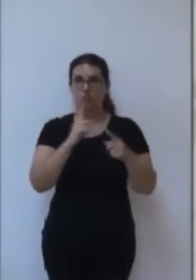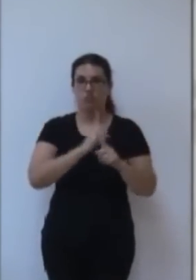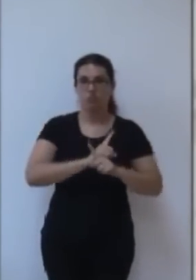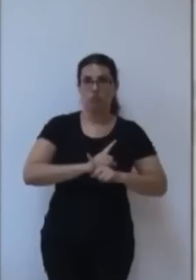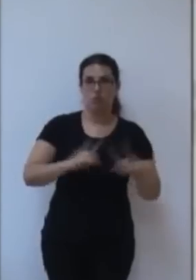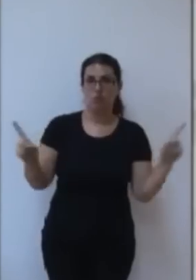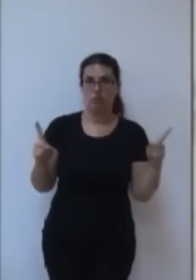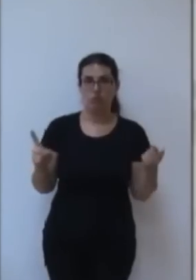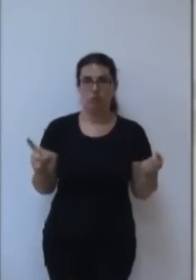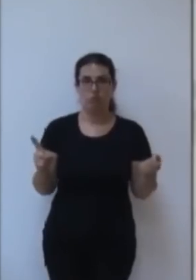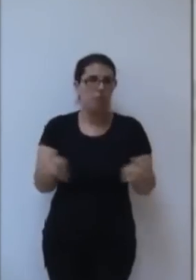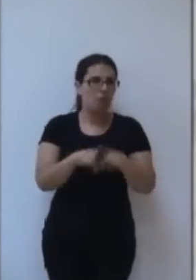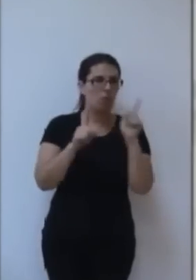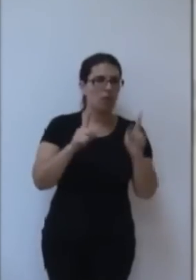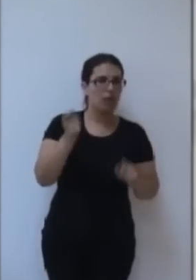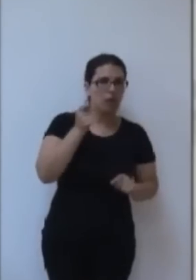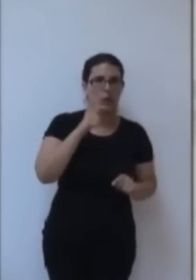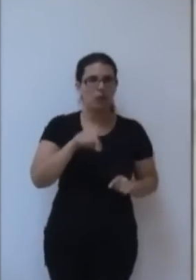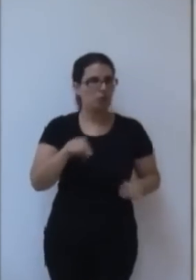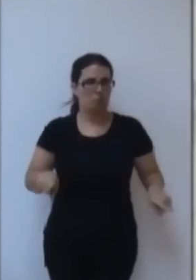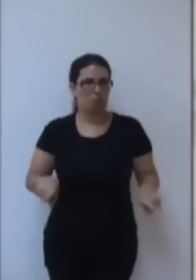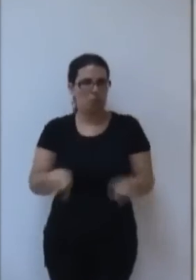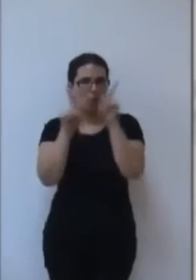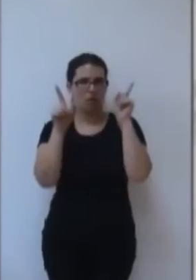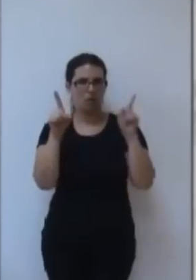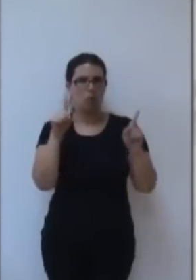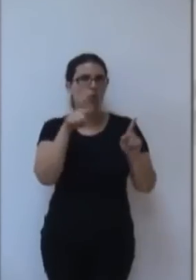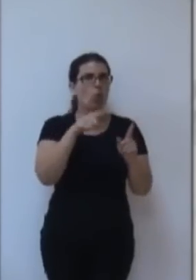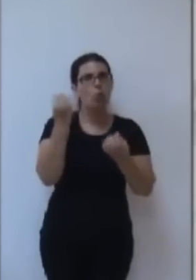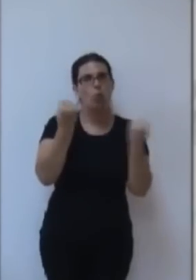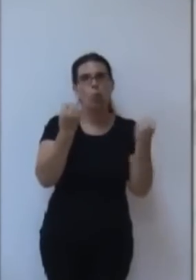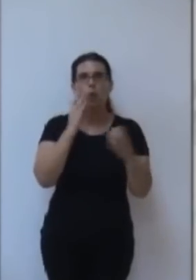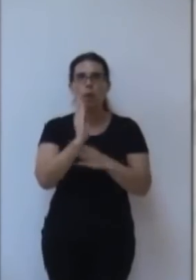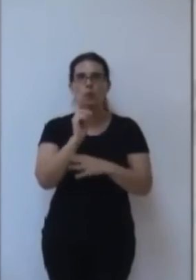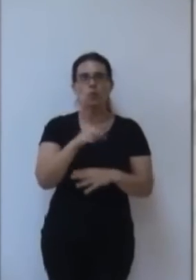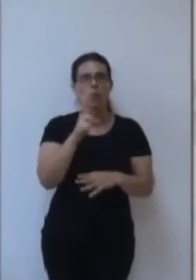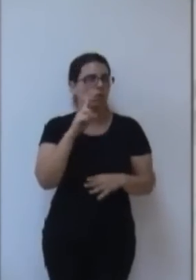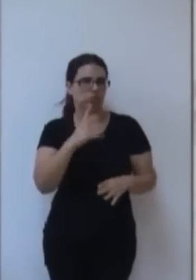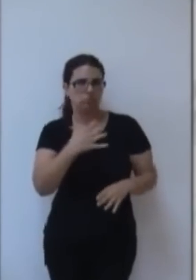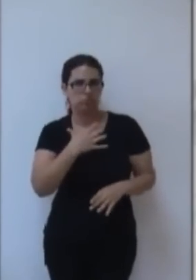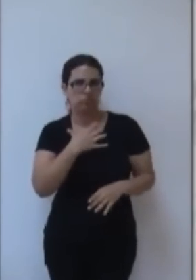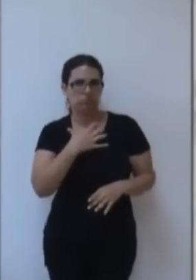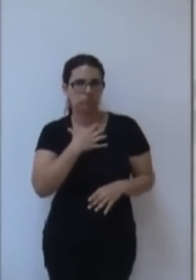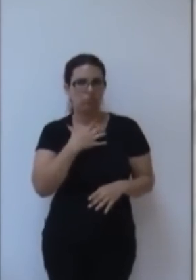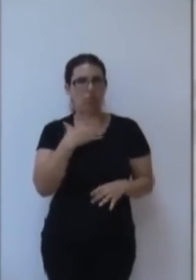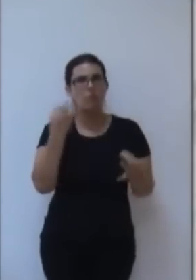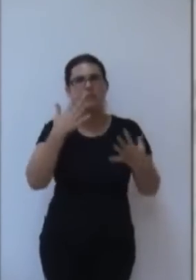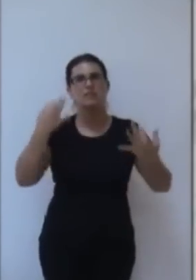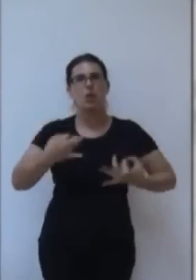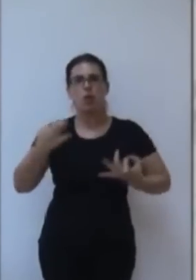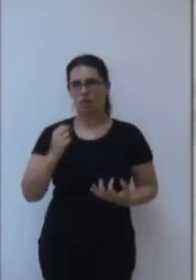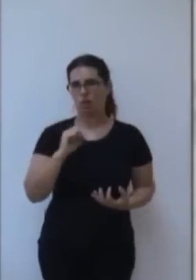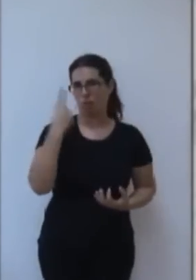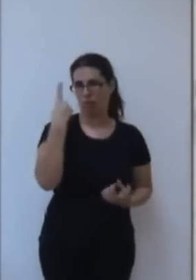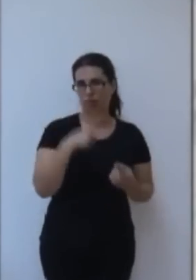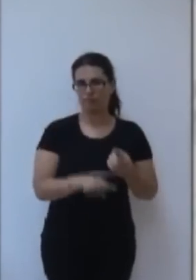que discutirlo, sea más barato o más caro, tengas tu cuidado o no tengas cuidado, te apartes o no, o sea, solo para recorrer da igual. El